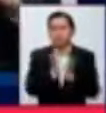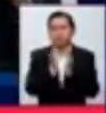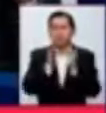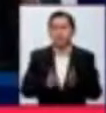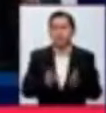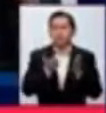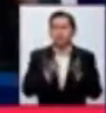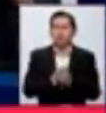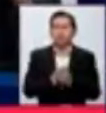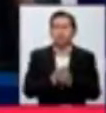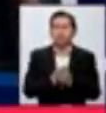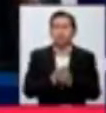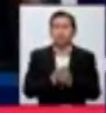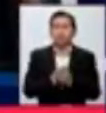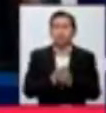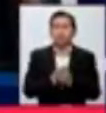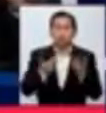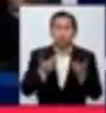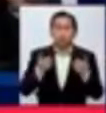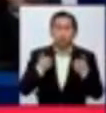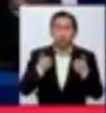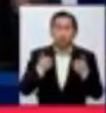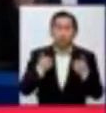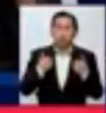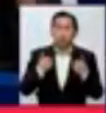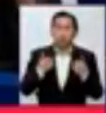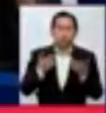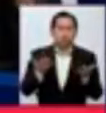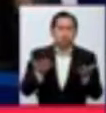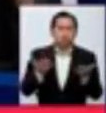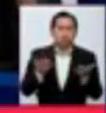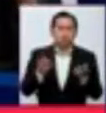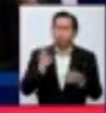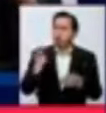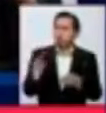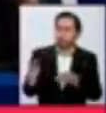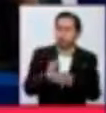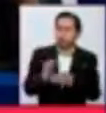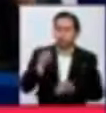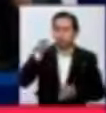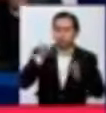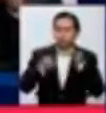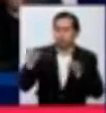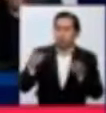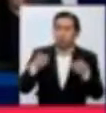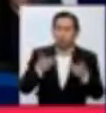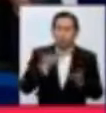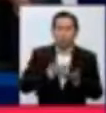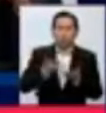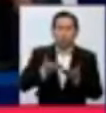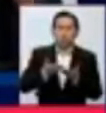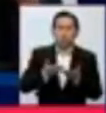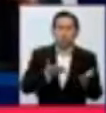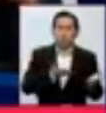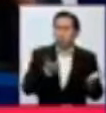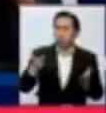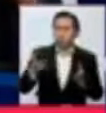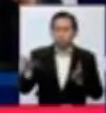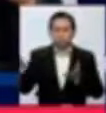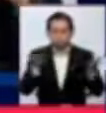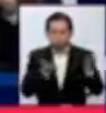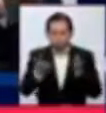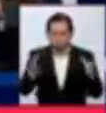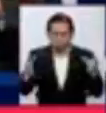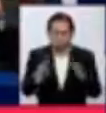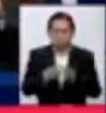momento se están recepcionando en el Ministerio de Justicia una serie de propuestas para cambiar, modificar,